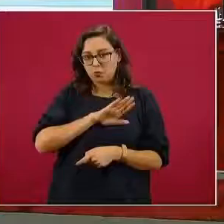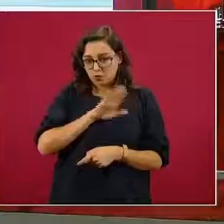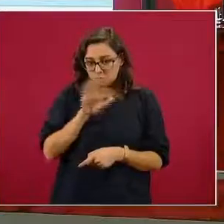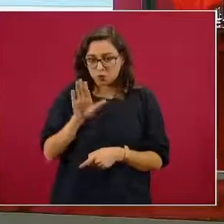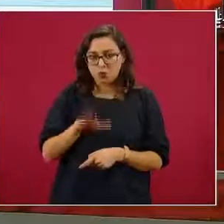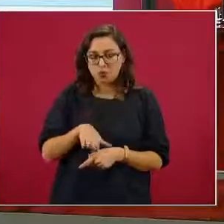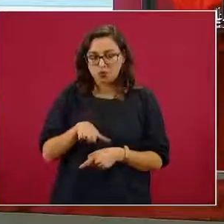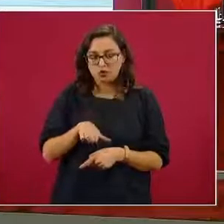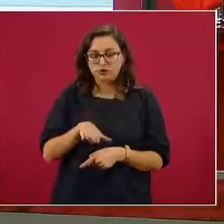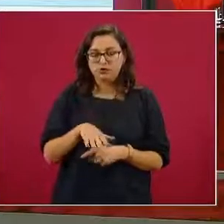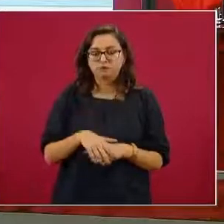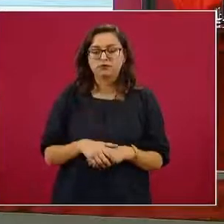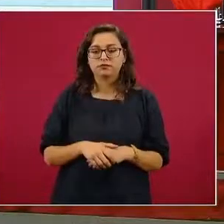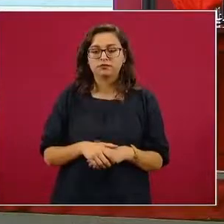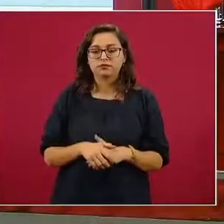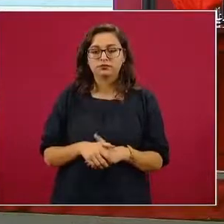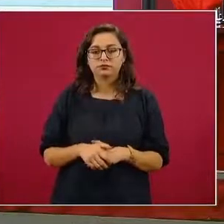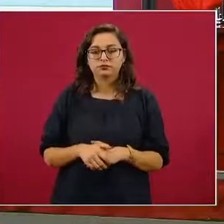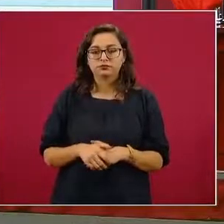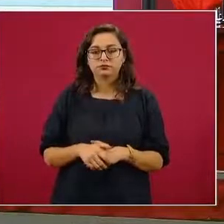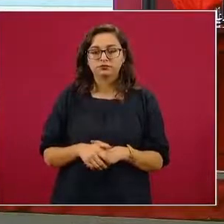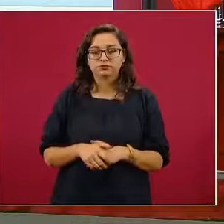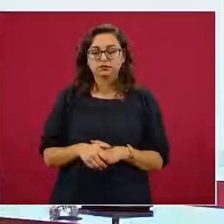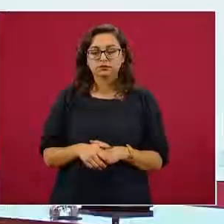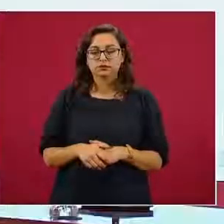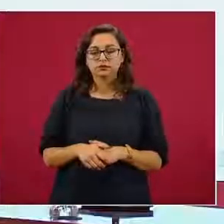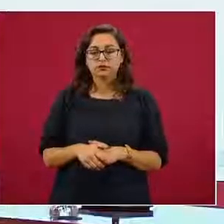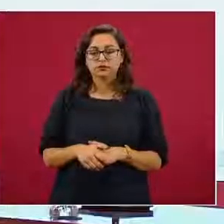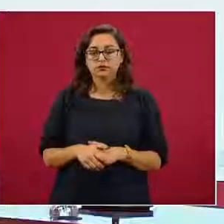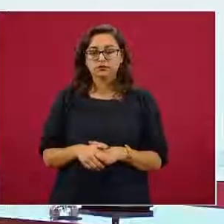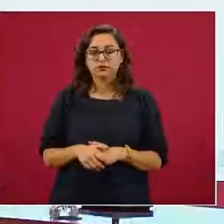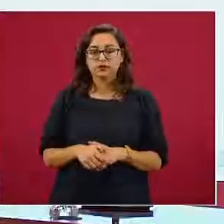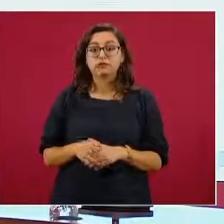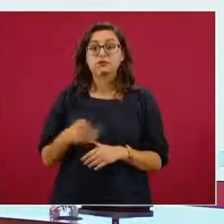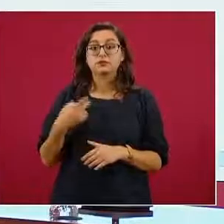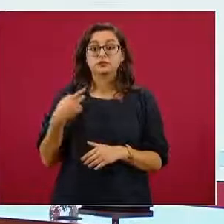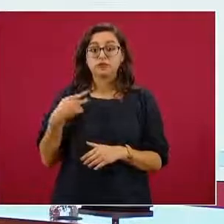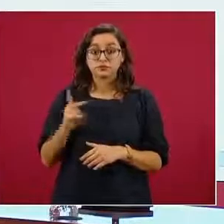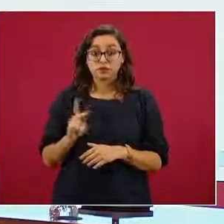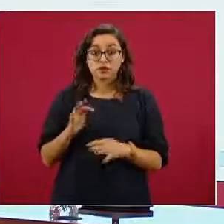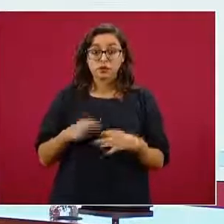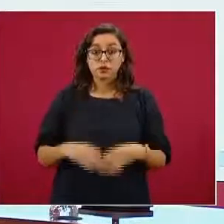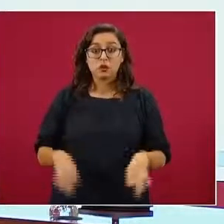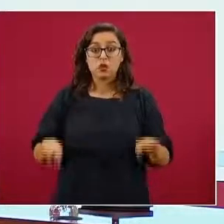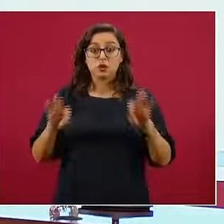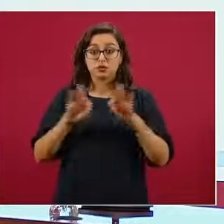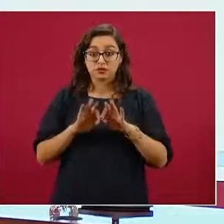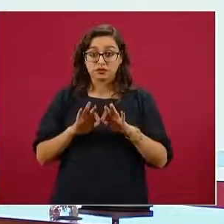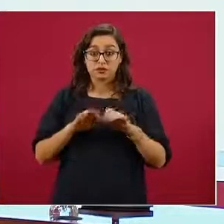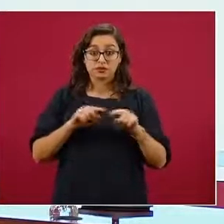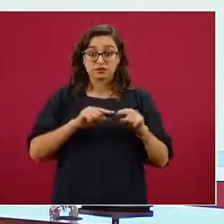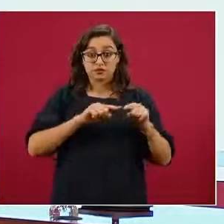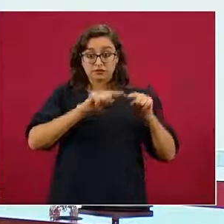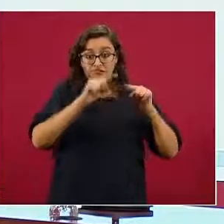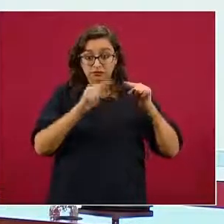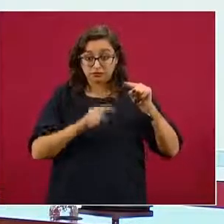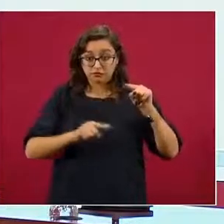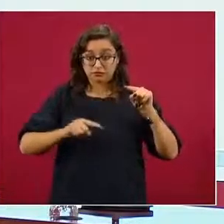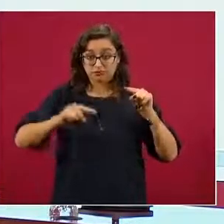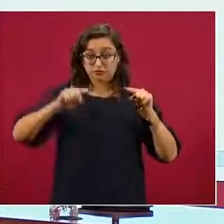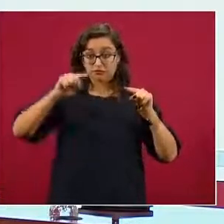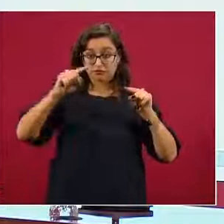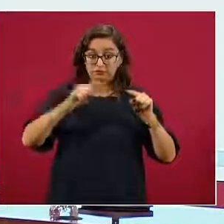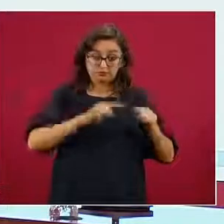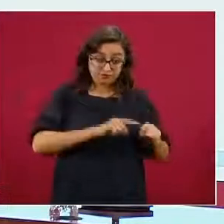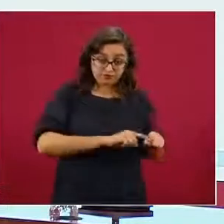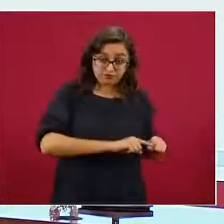presentar las defunciones. Y de los casos, lo importante de esta curva es la trayectoria. Esto es una